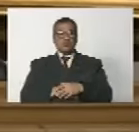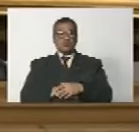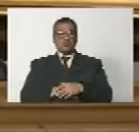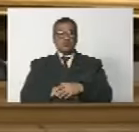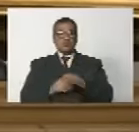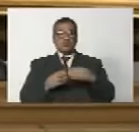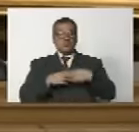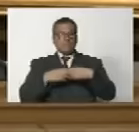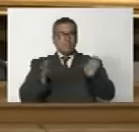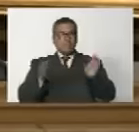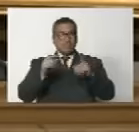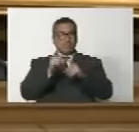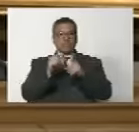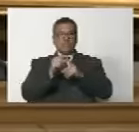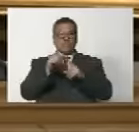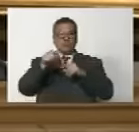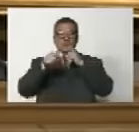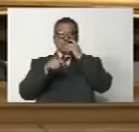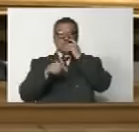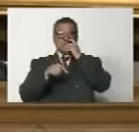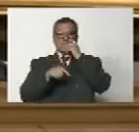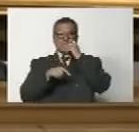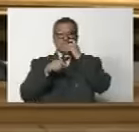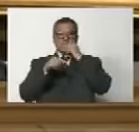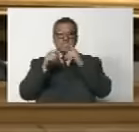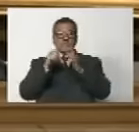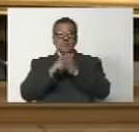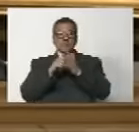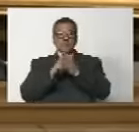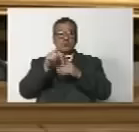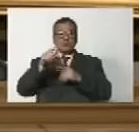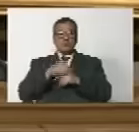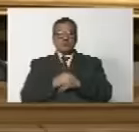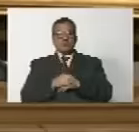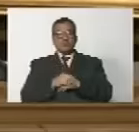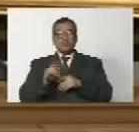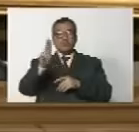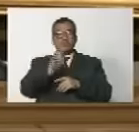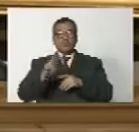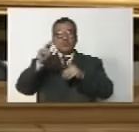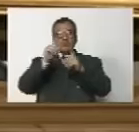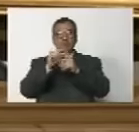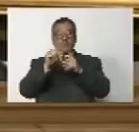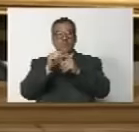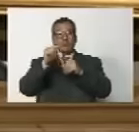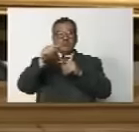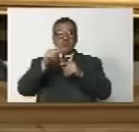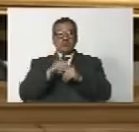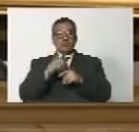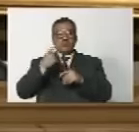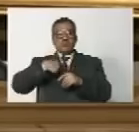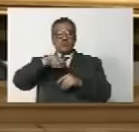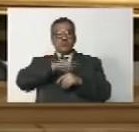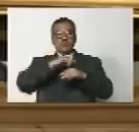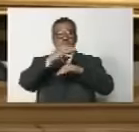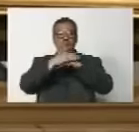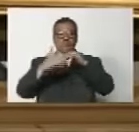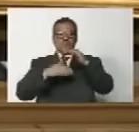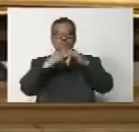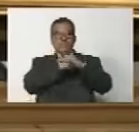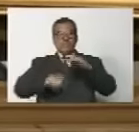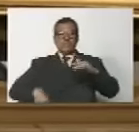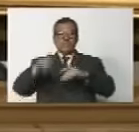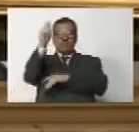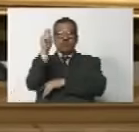Se abren derechos de palabra. Voy a dejar en el uso de la palabra a nuestra segunda